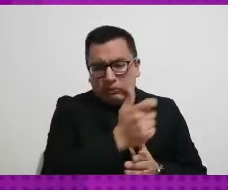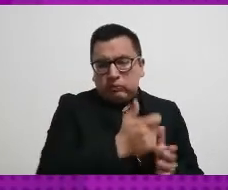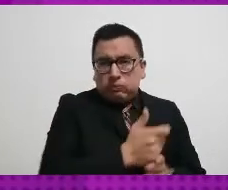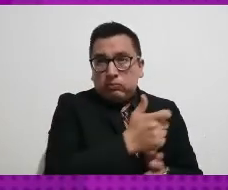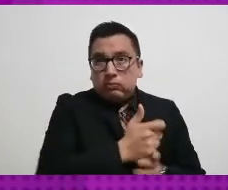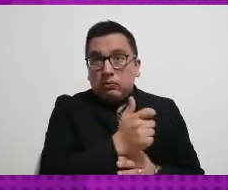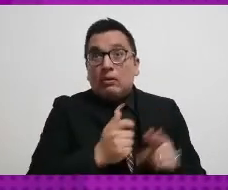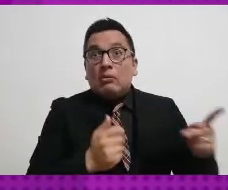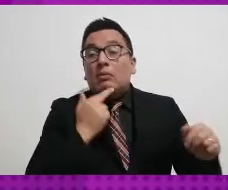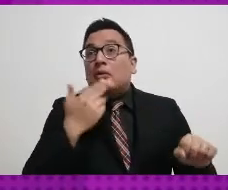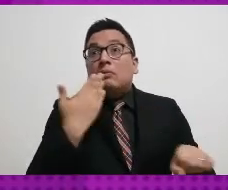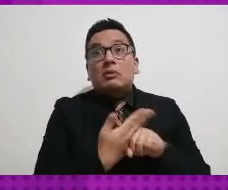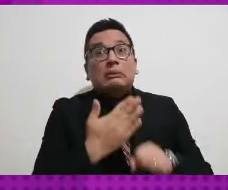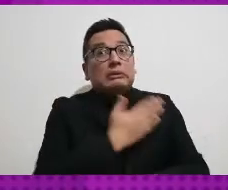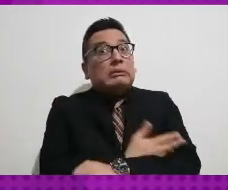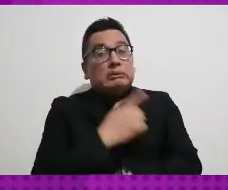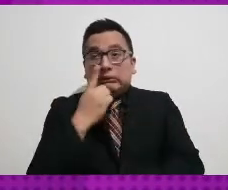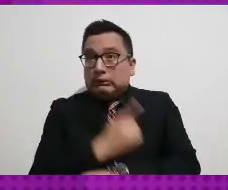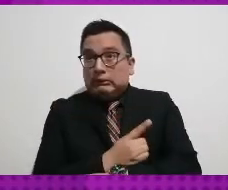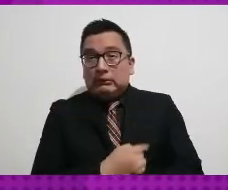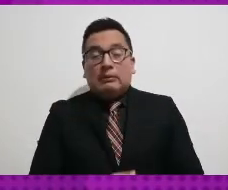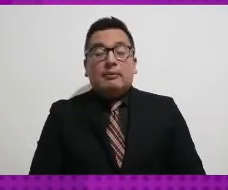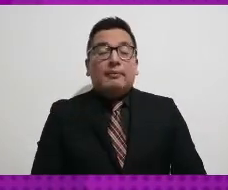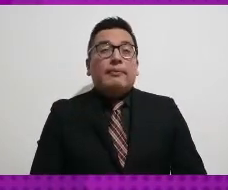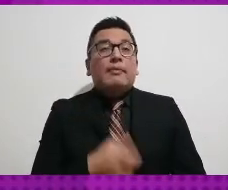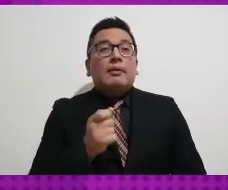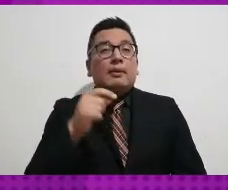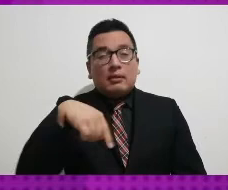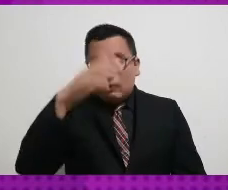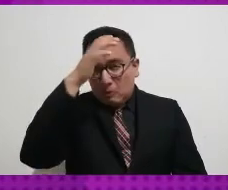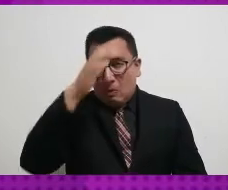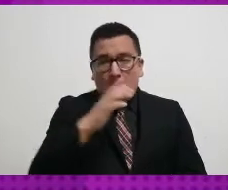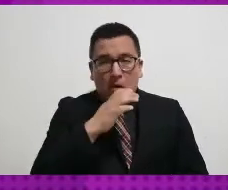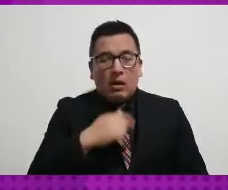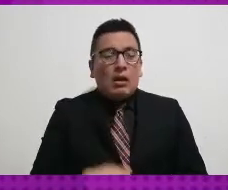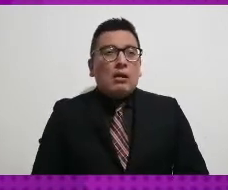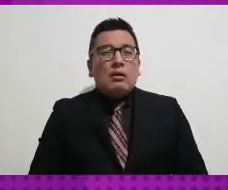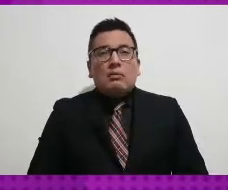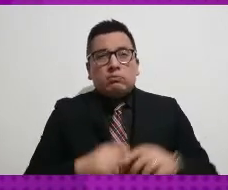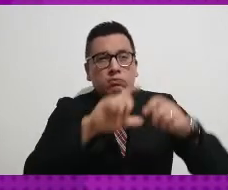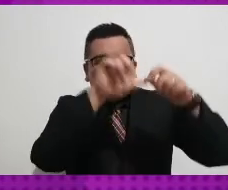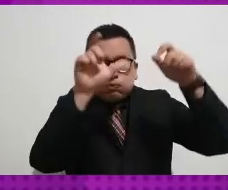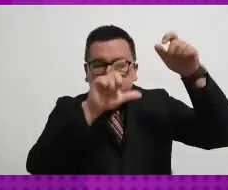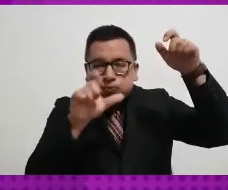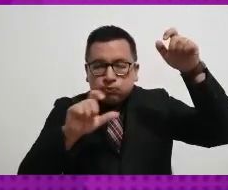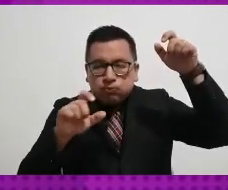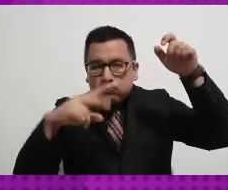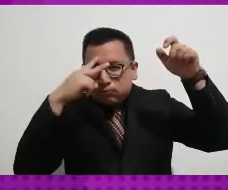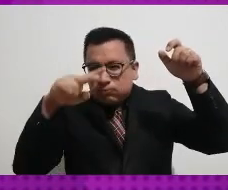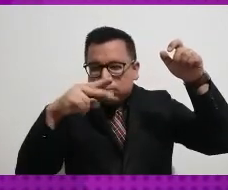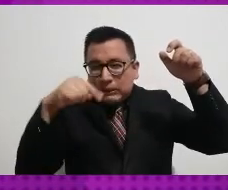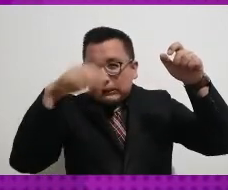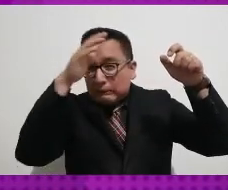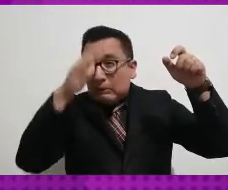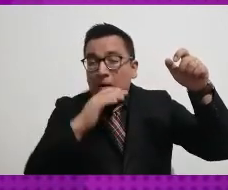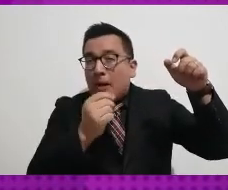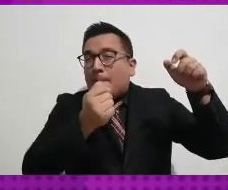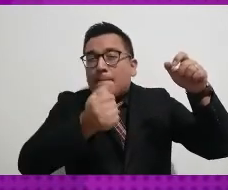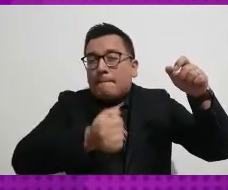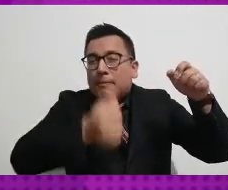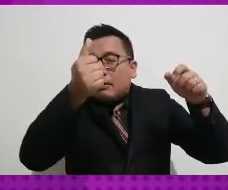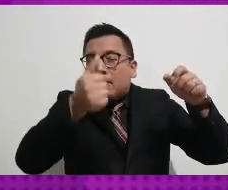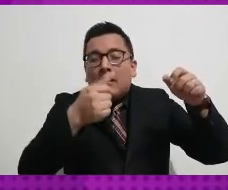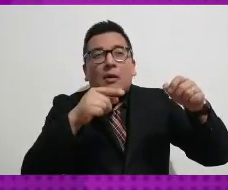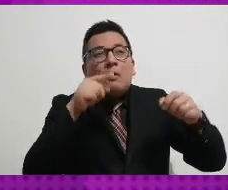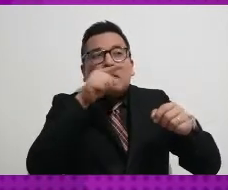a obligaciones de transparencia. ¿Y qué quiere decir esto? Que en Coahuila es el primer estado que los partidos políticos tienen que rendir cuenta, tienen que hacer solicitud de